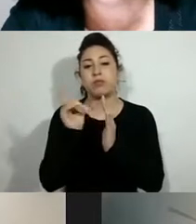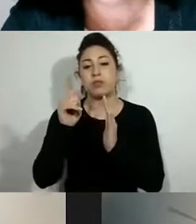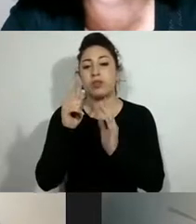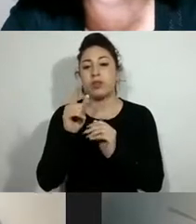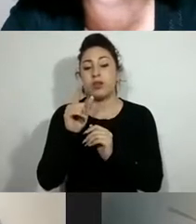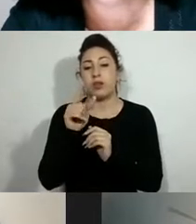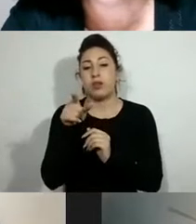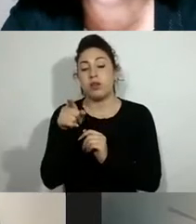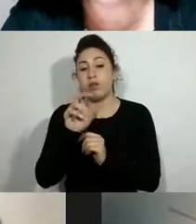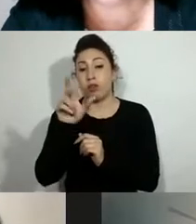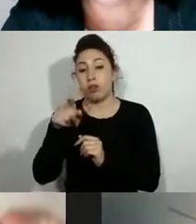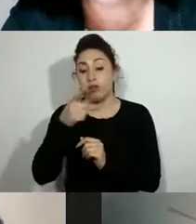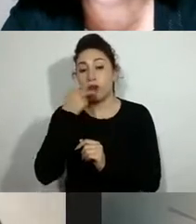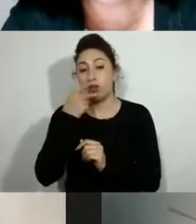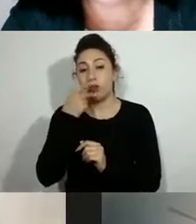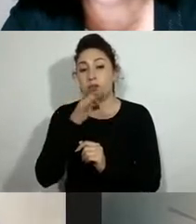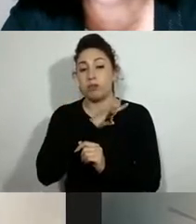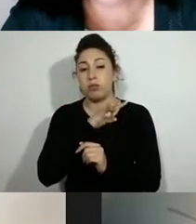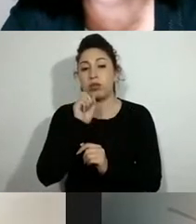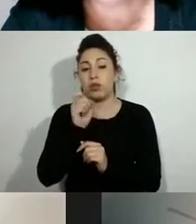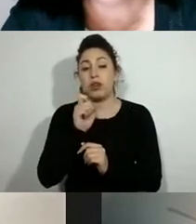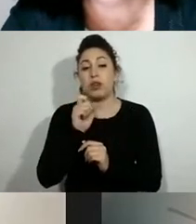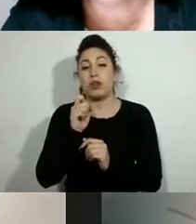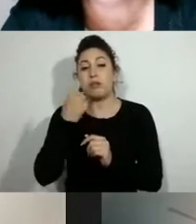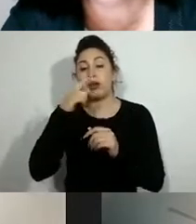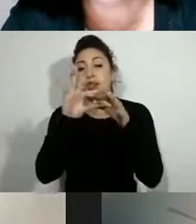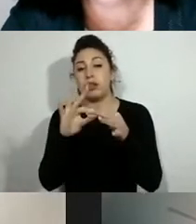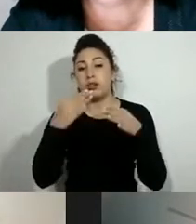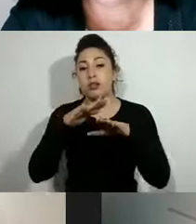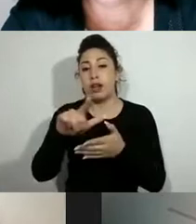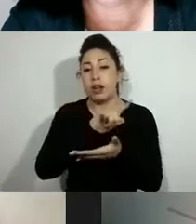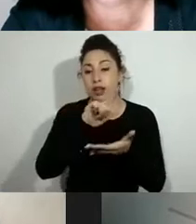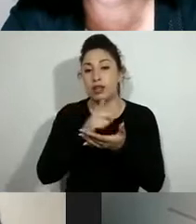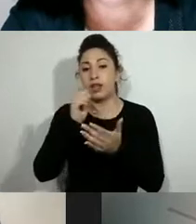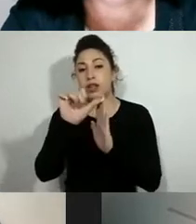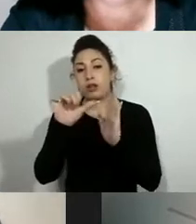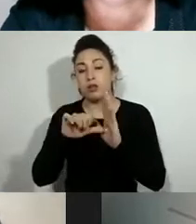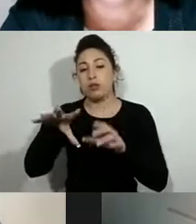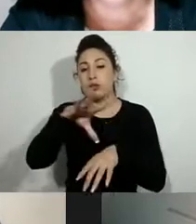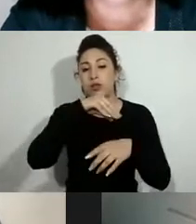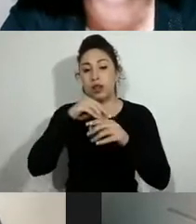usted lo indique a un par de artículos, tanto de la ley como del reglamento del Congreso.